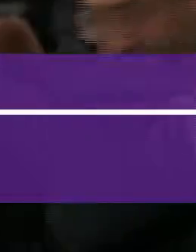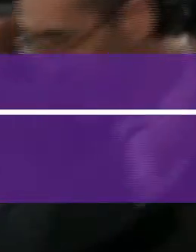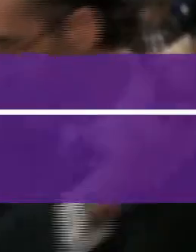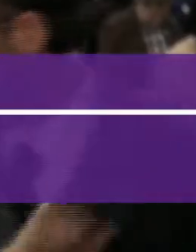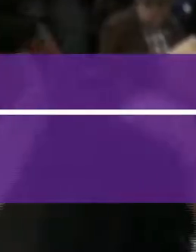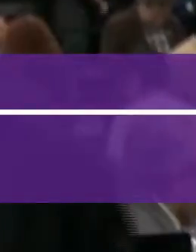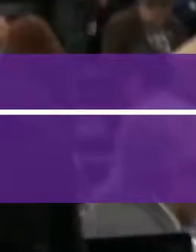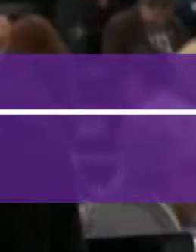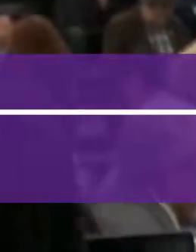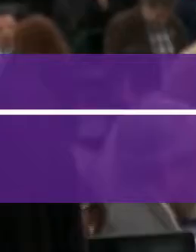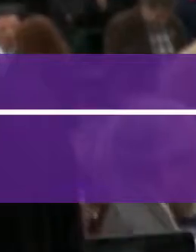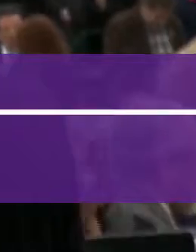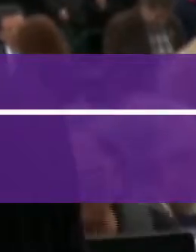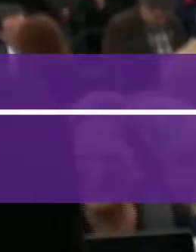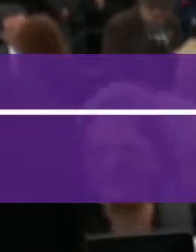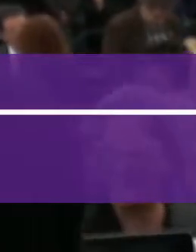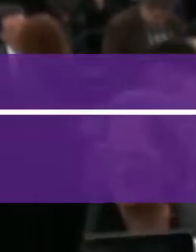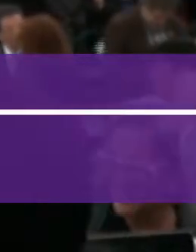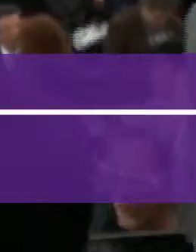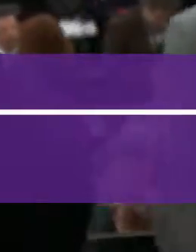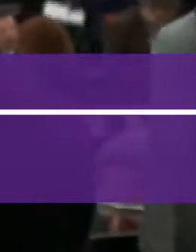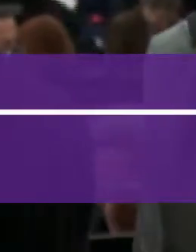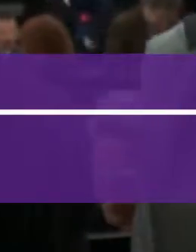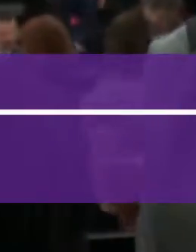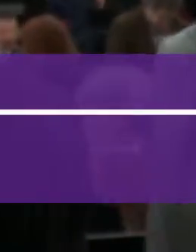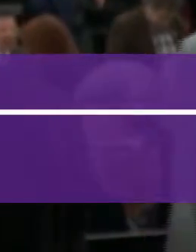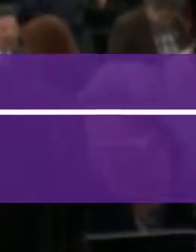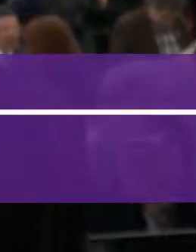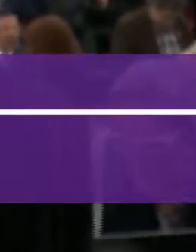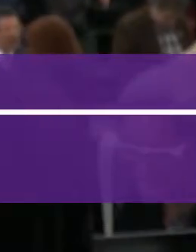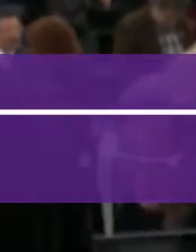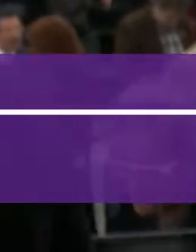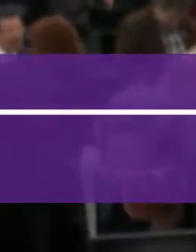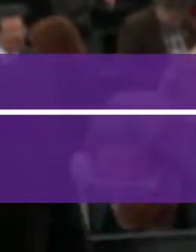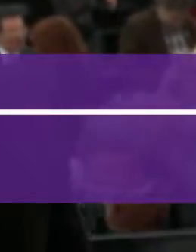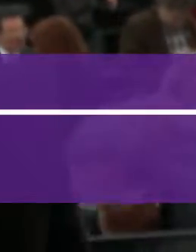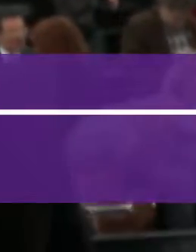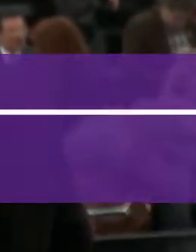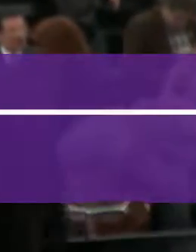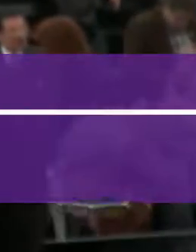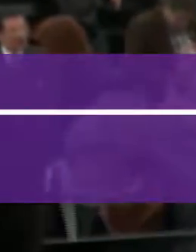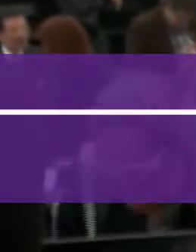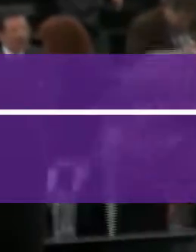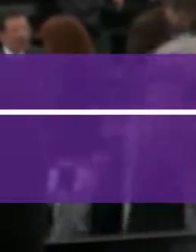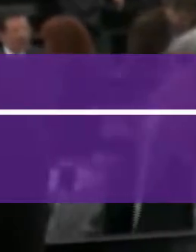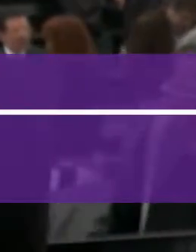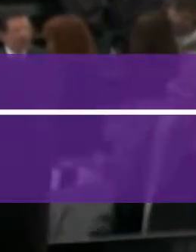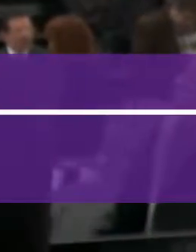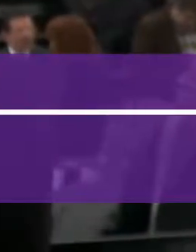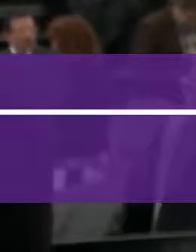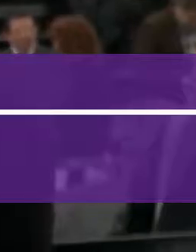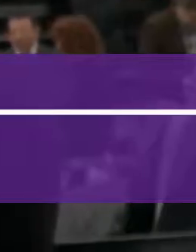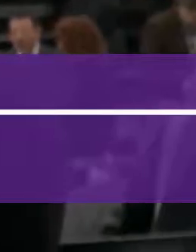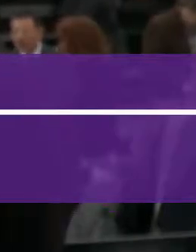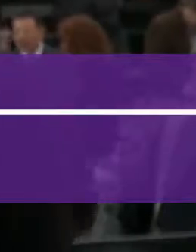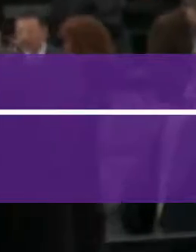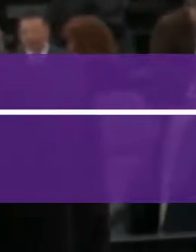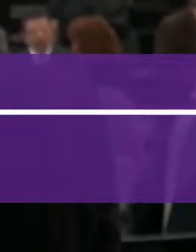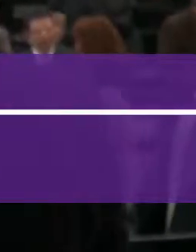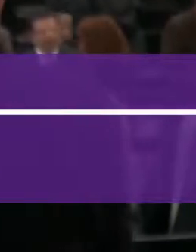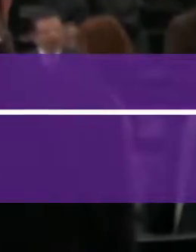aprobaron en lo general y en lo particular el artículo 30 del dictamen de la Comisión de Ciudadanía,